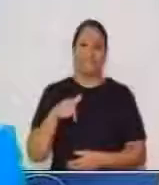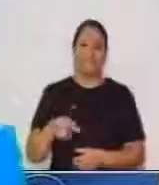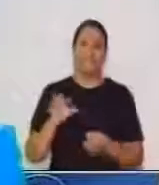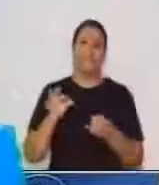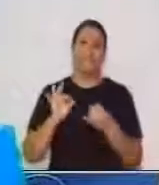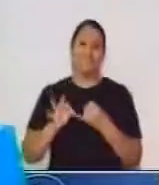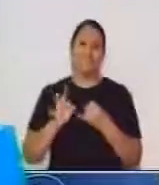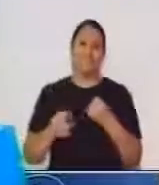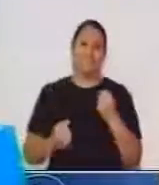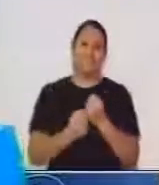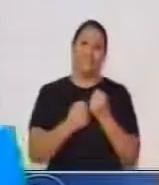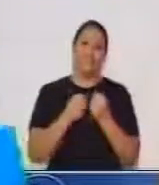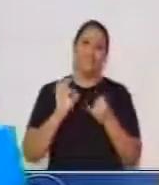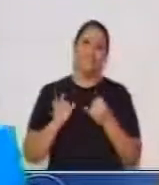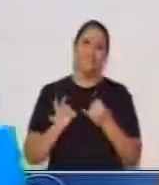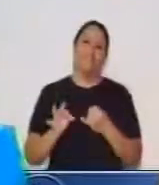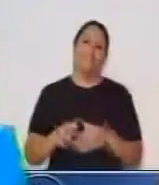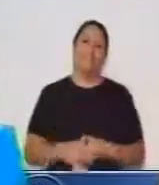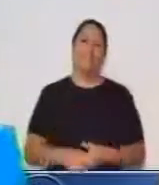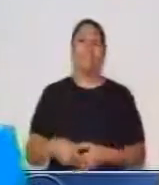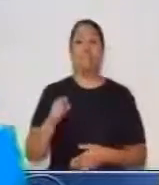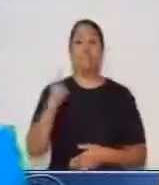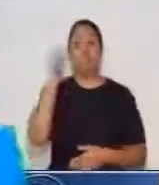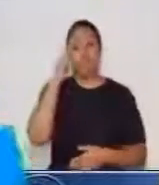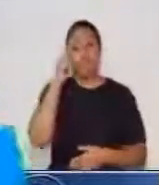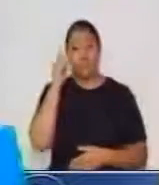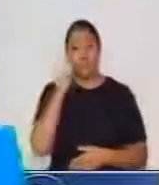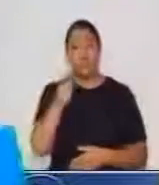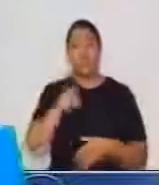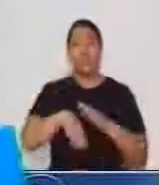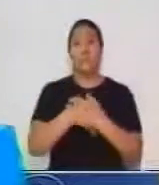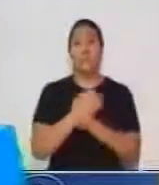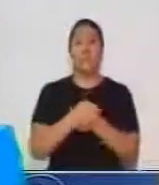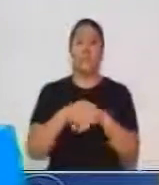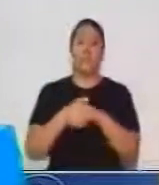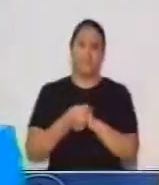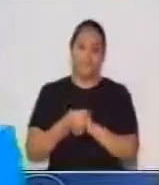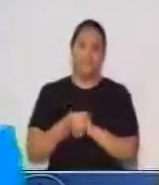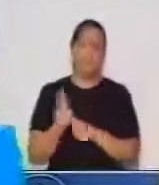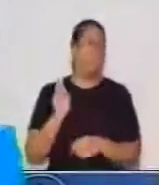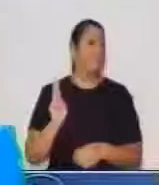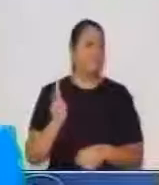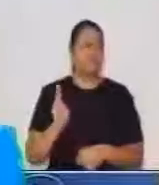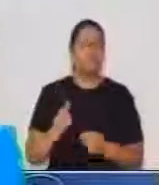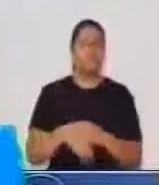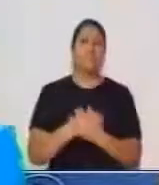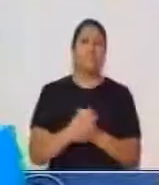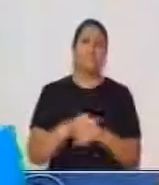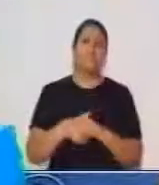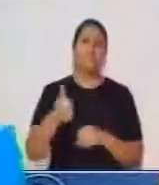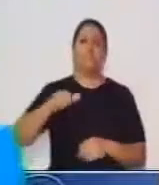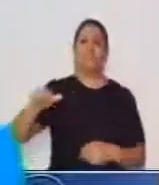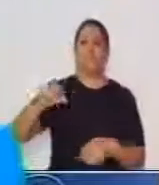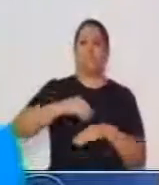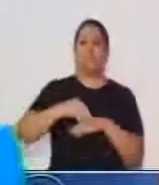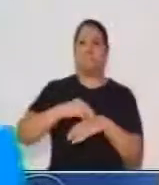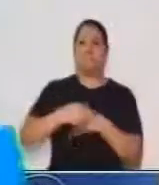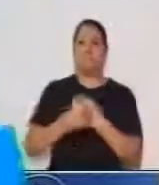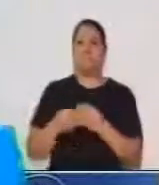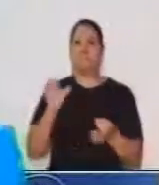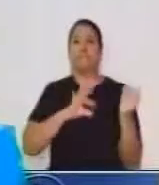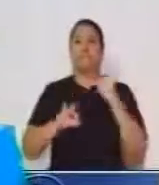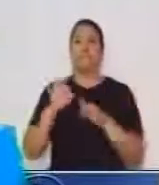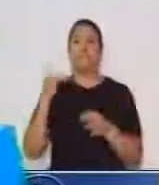la interpretación de lengua de señas. Te recordamos lavar tus manos constantemente con agua y jabón o